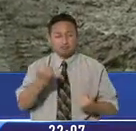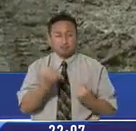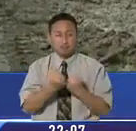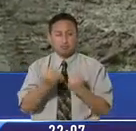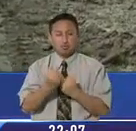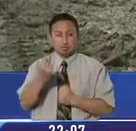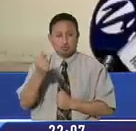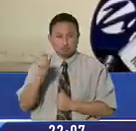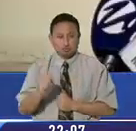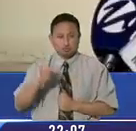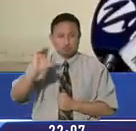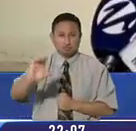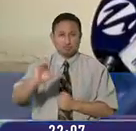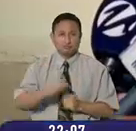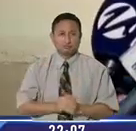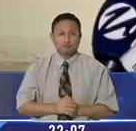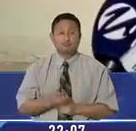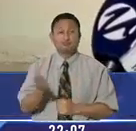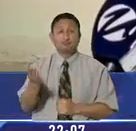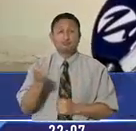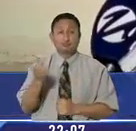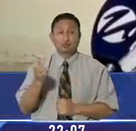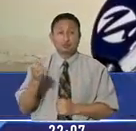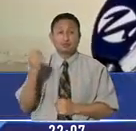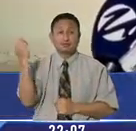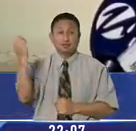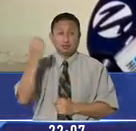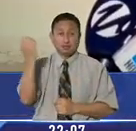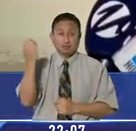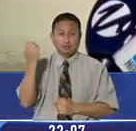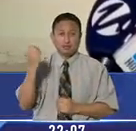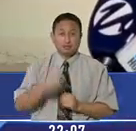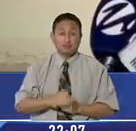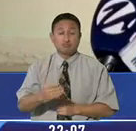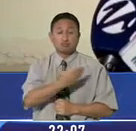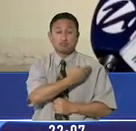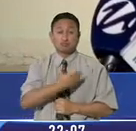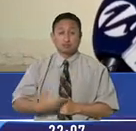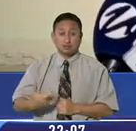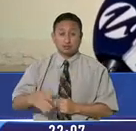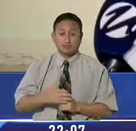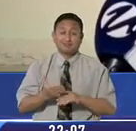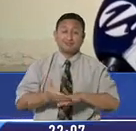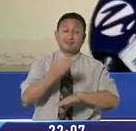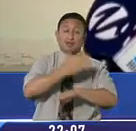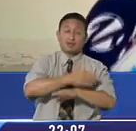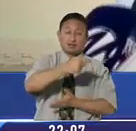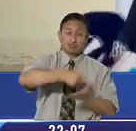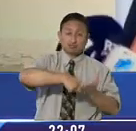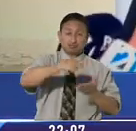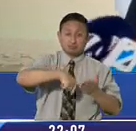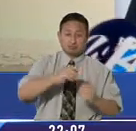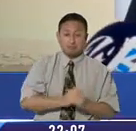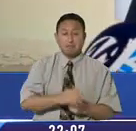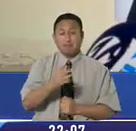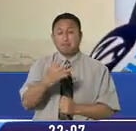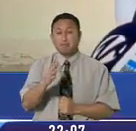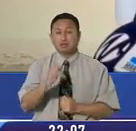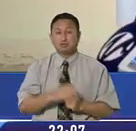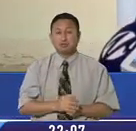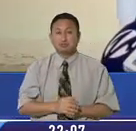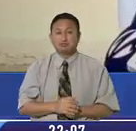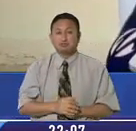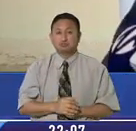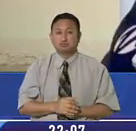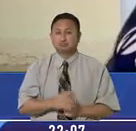para los damnificados. Entregar el bono de contingencia. Este bono que el presidente suscribió en semanas pasadas por aproximadamente